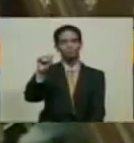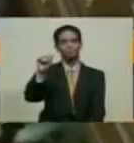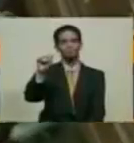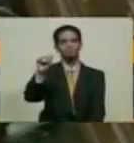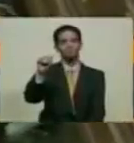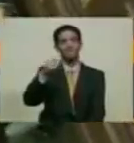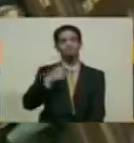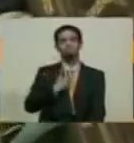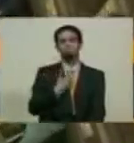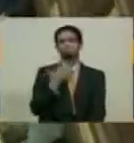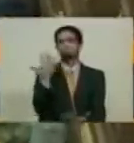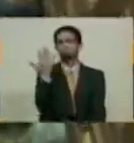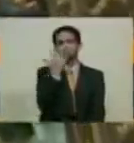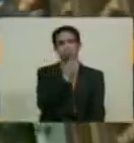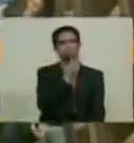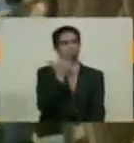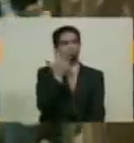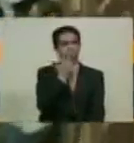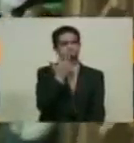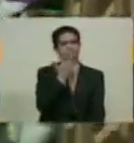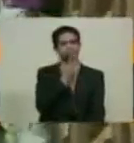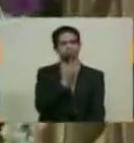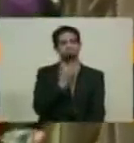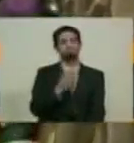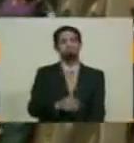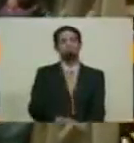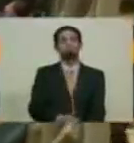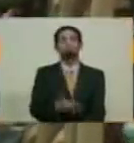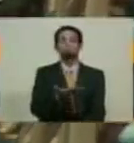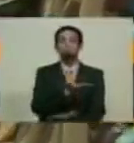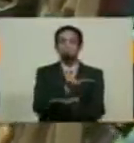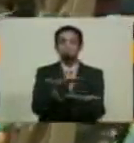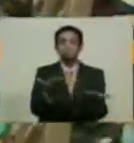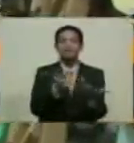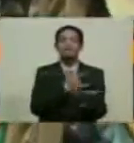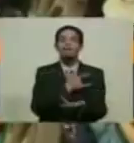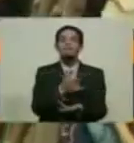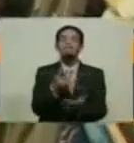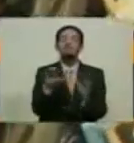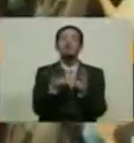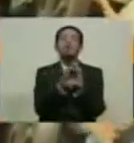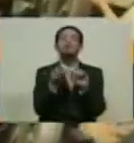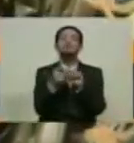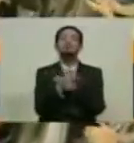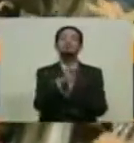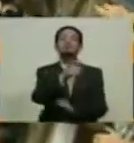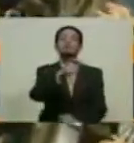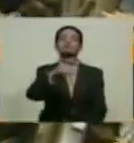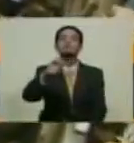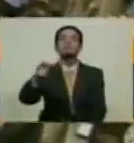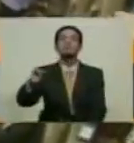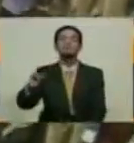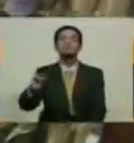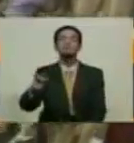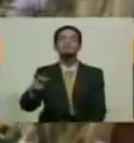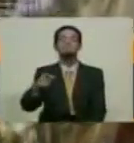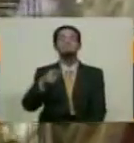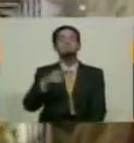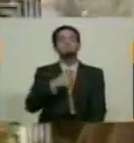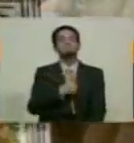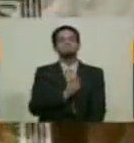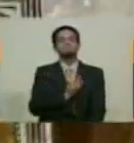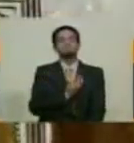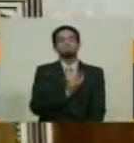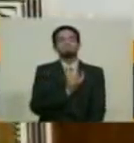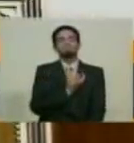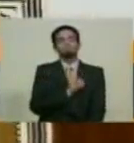tengo duda de eso, queridos constituyentes, queridas constituyentes. Y con esa nostalgia